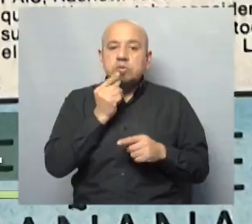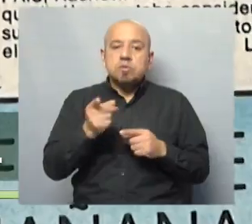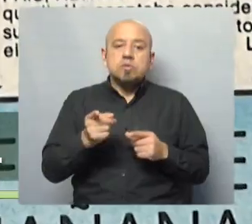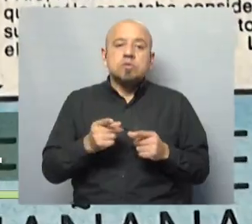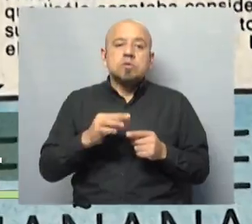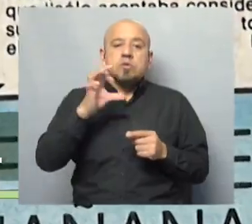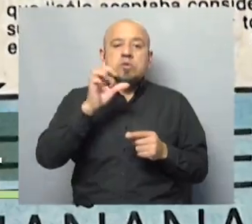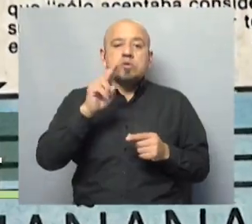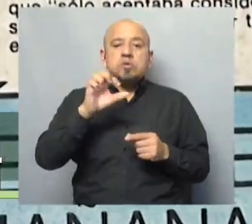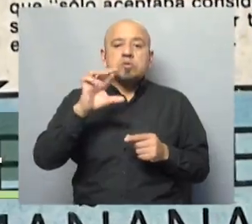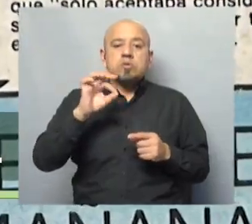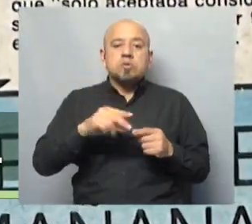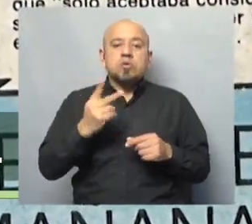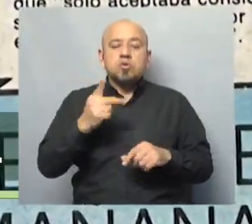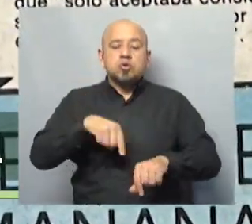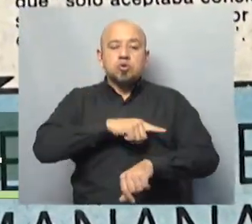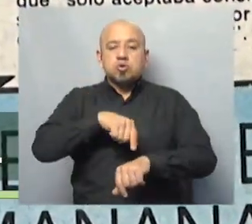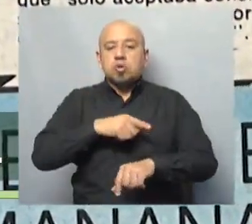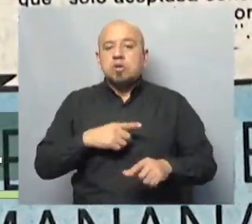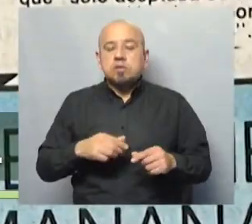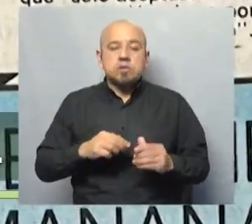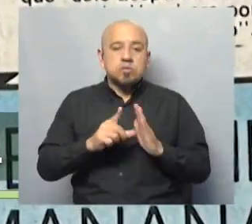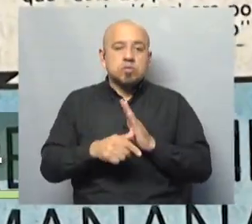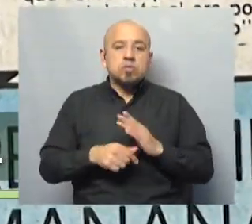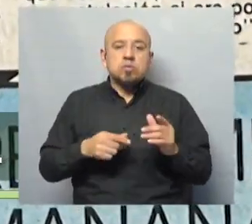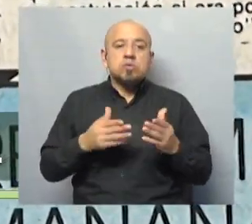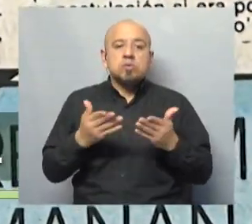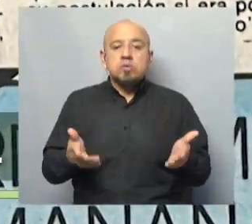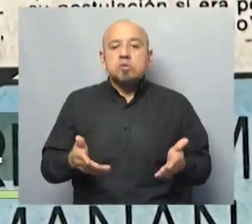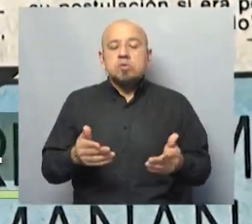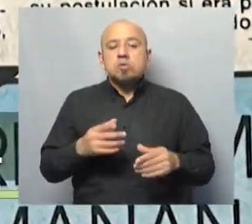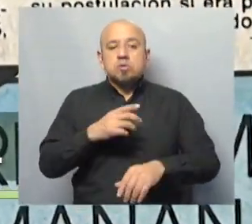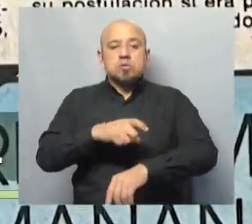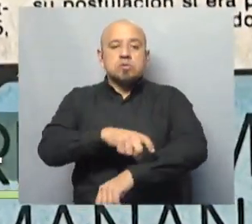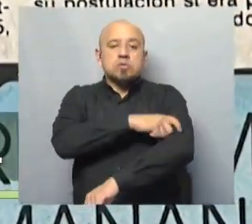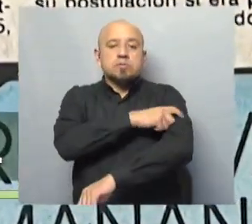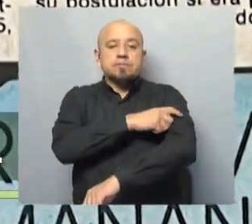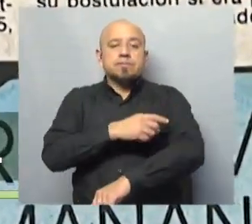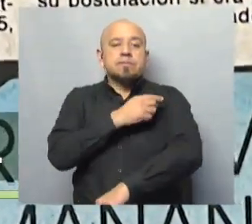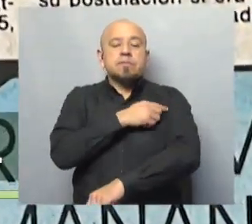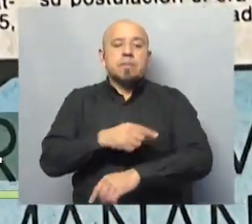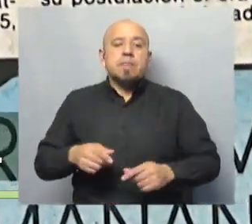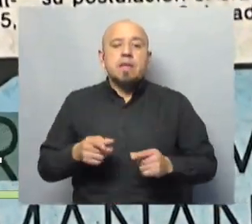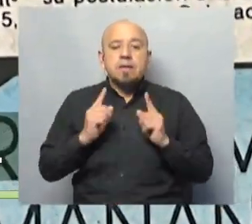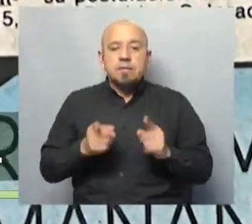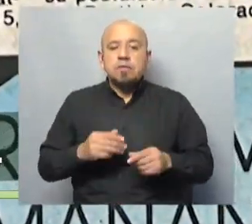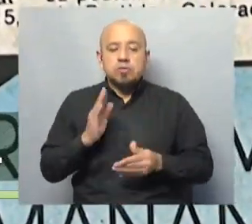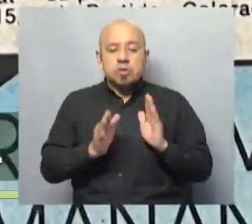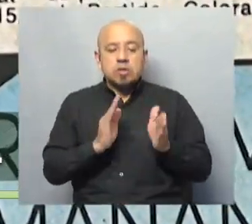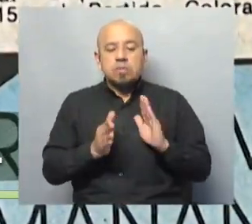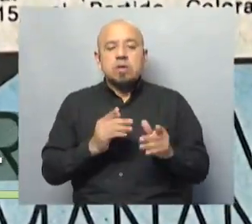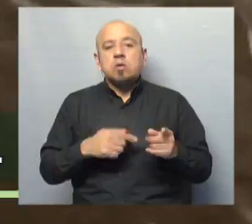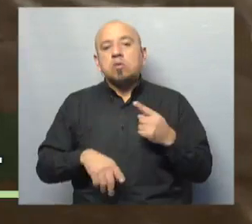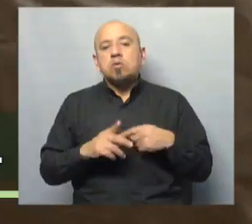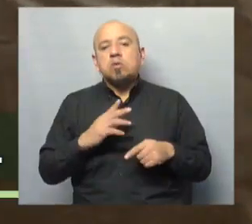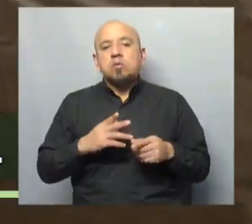suero duro unas dos horas y se desarrolló con normalidad se trató de una reparación de un tendón del brazo derecho y también de tratamiento por una molestia en